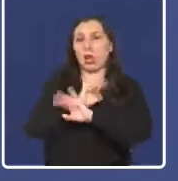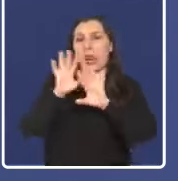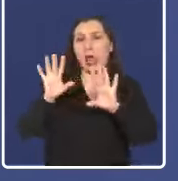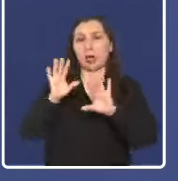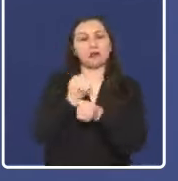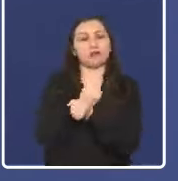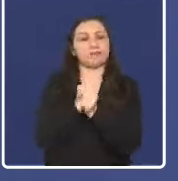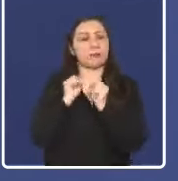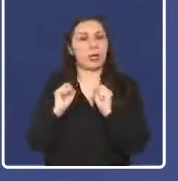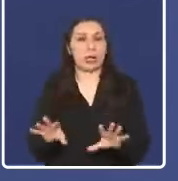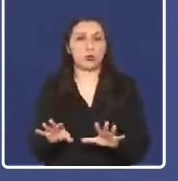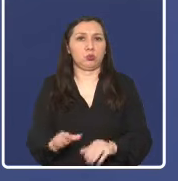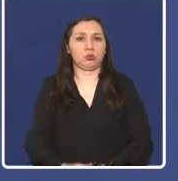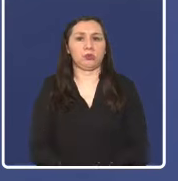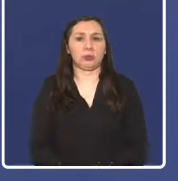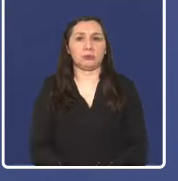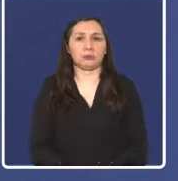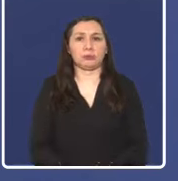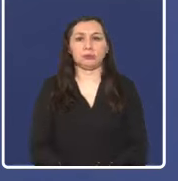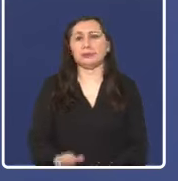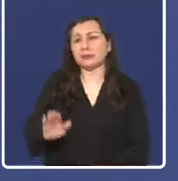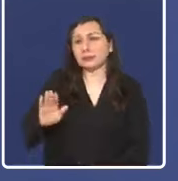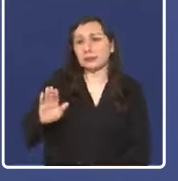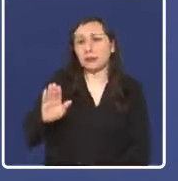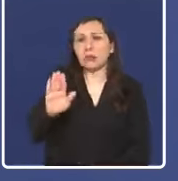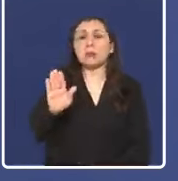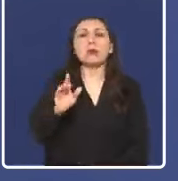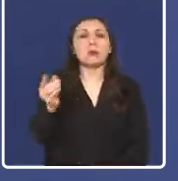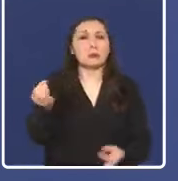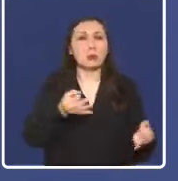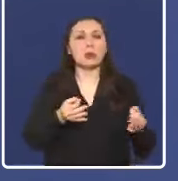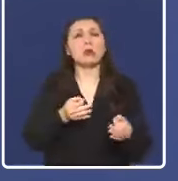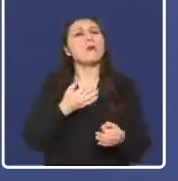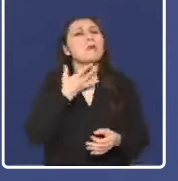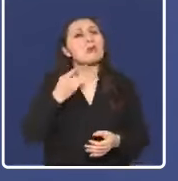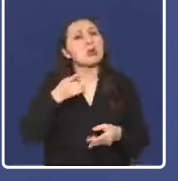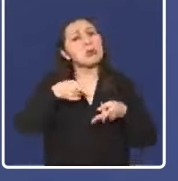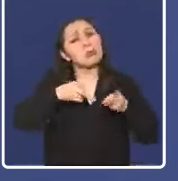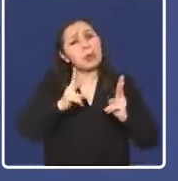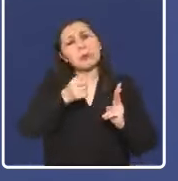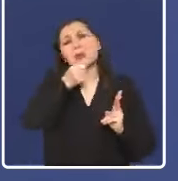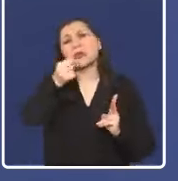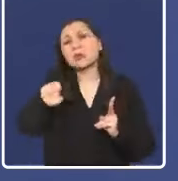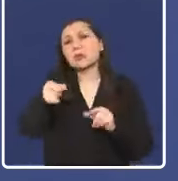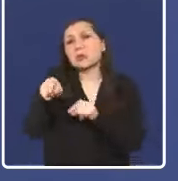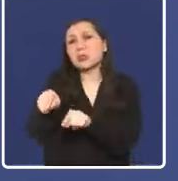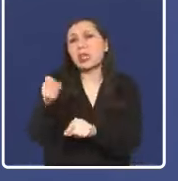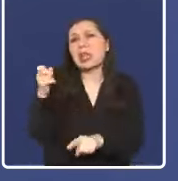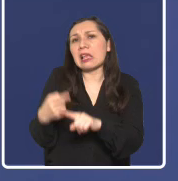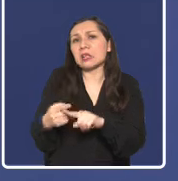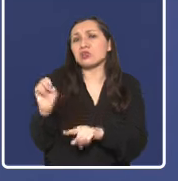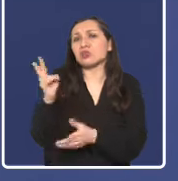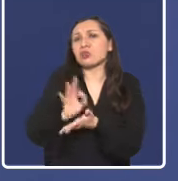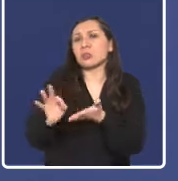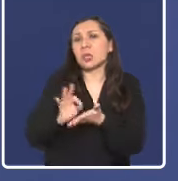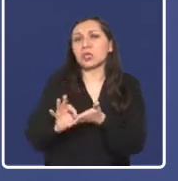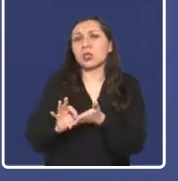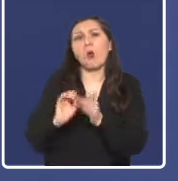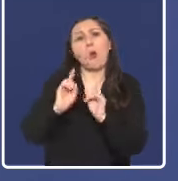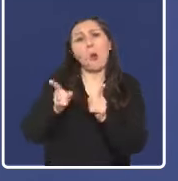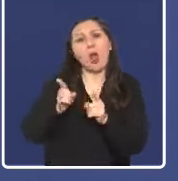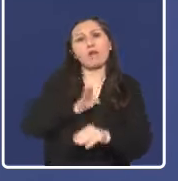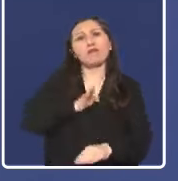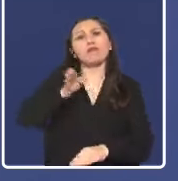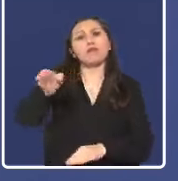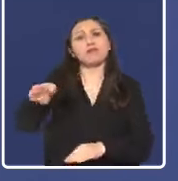la renuncia. Pero, por favor, que hagan todas las preguntas. ¿Por qué permitió entonces que el ex subsecretario fuera